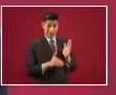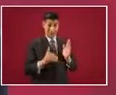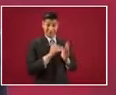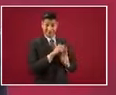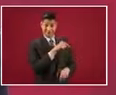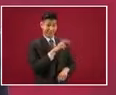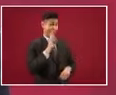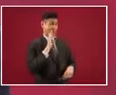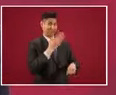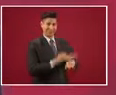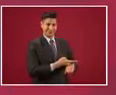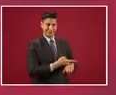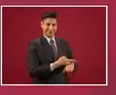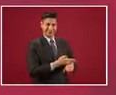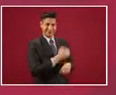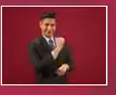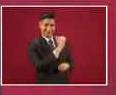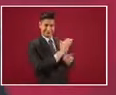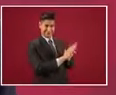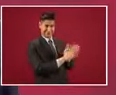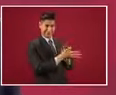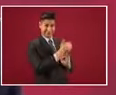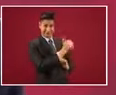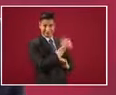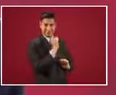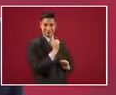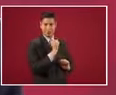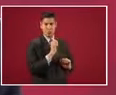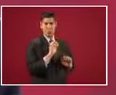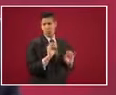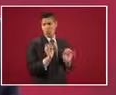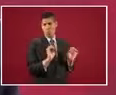podría convencer a 5